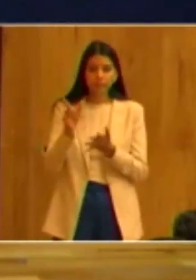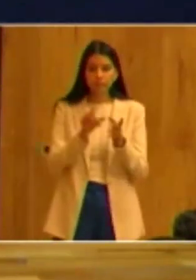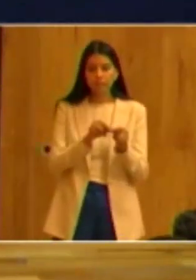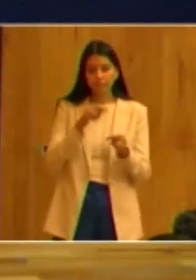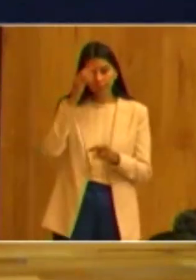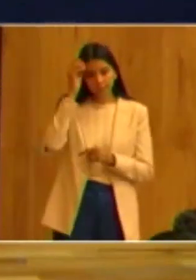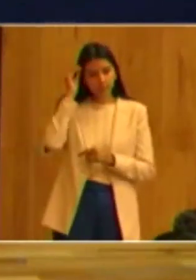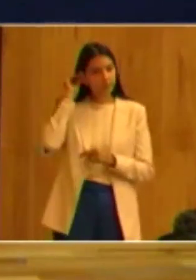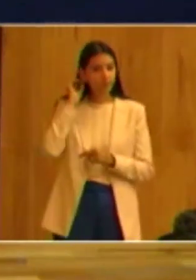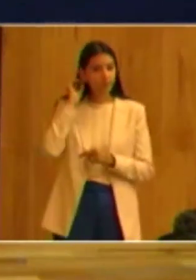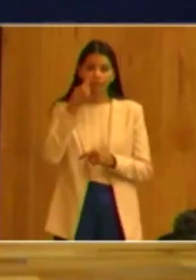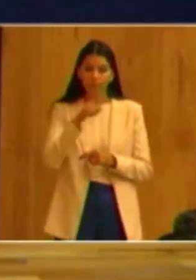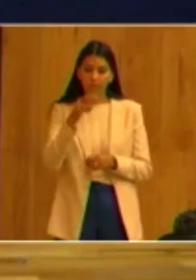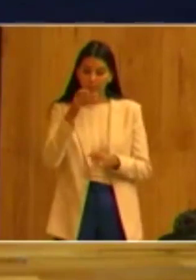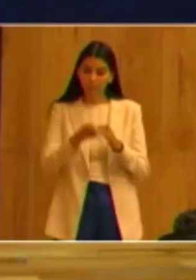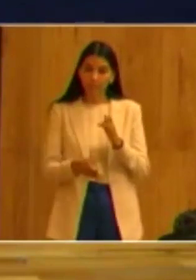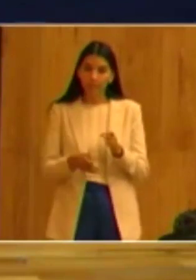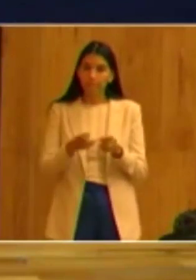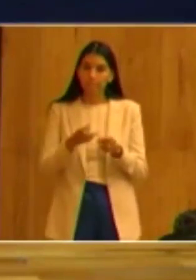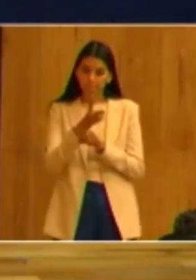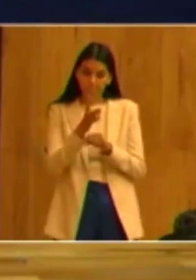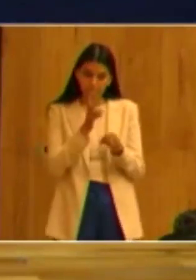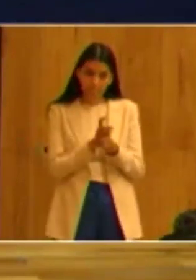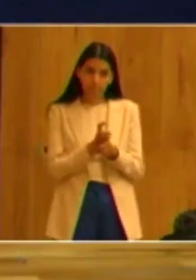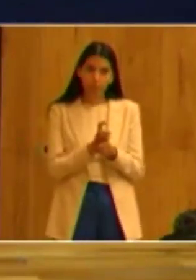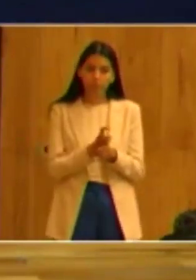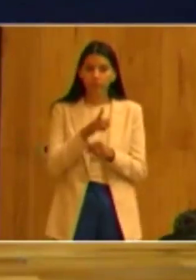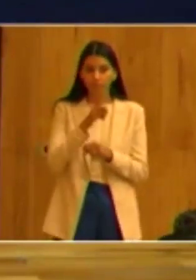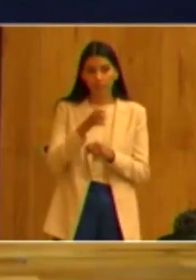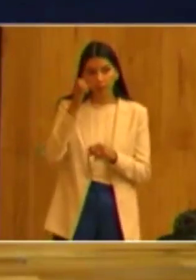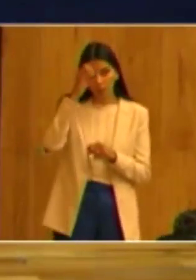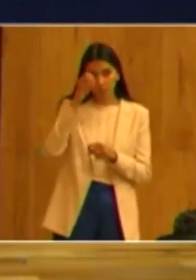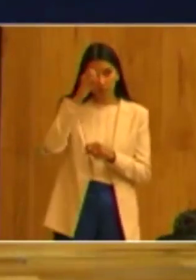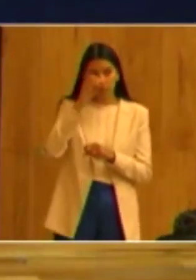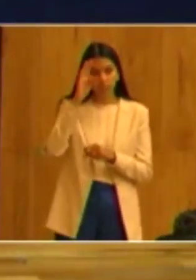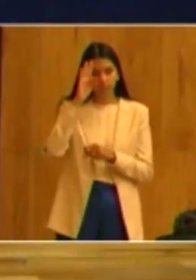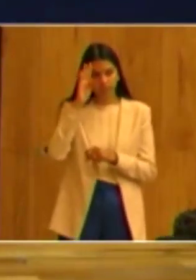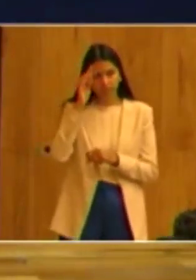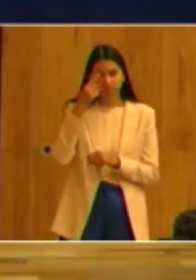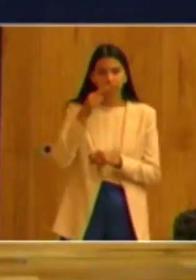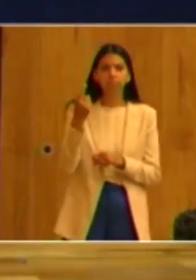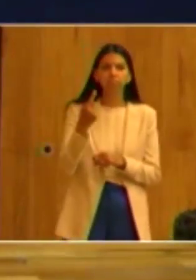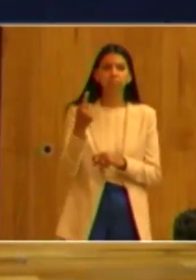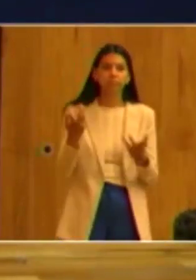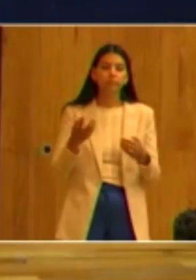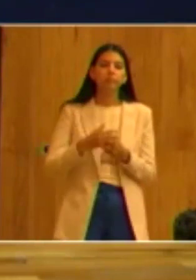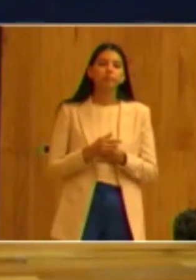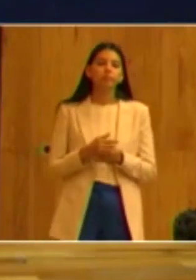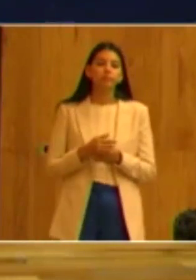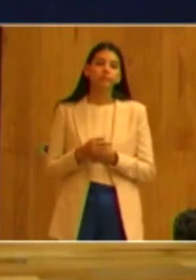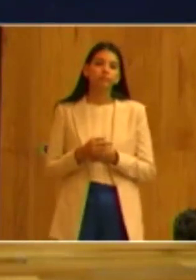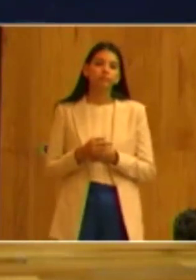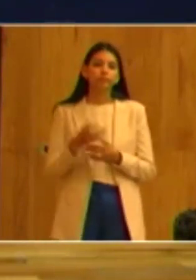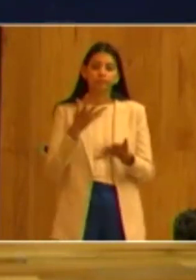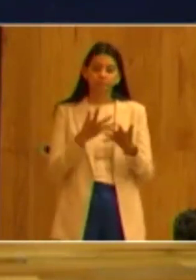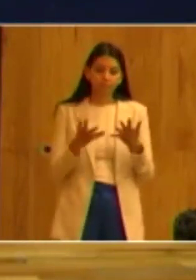para concluir con una invitación y una reflexión a que en la mano de